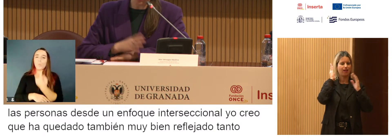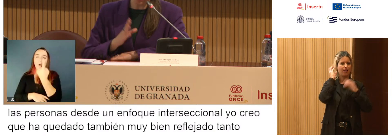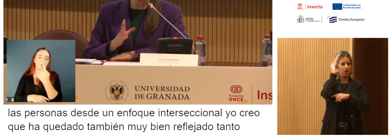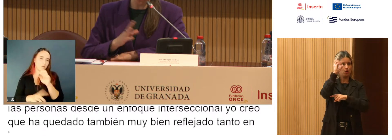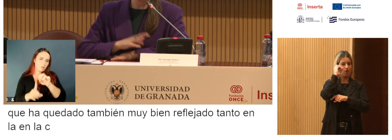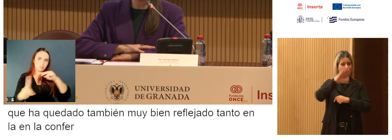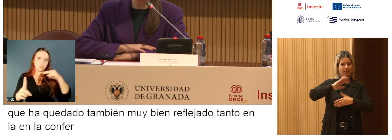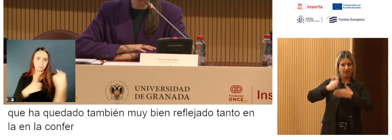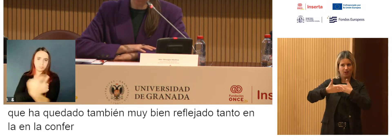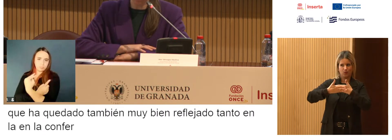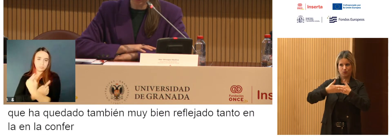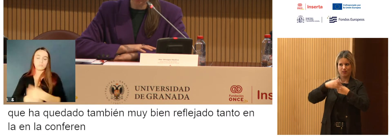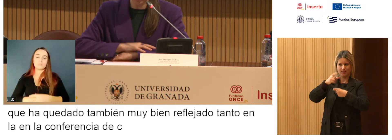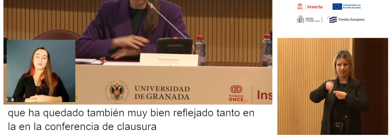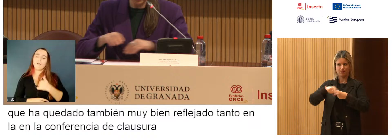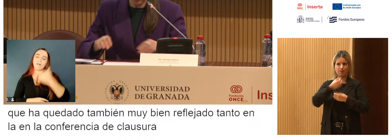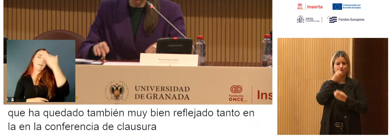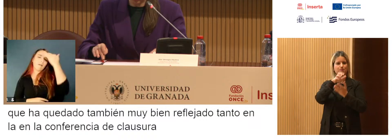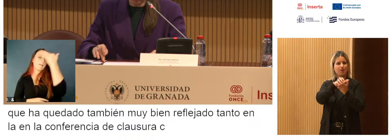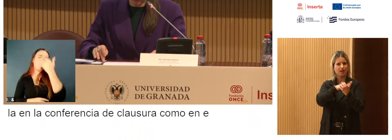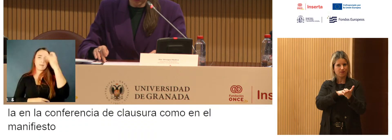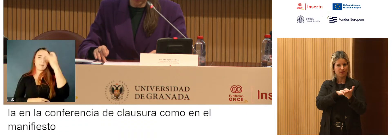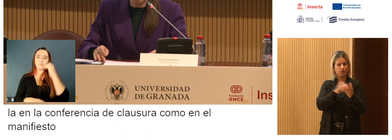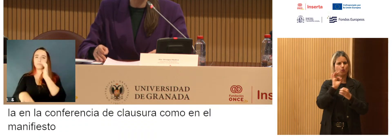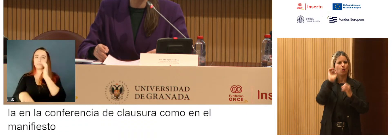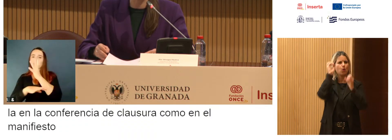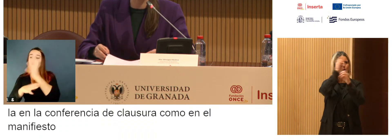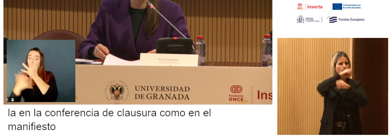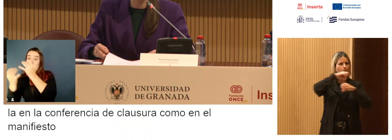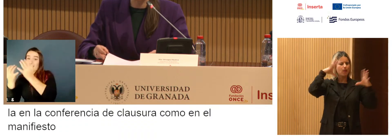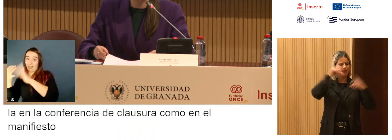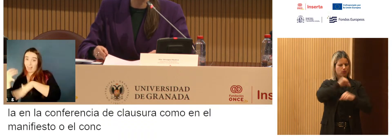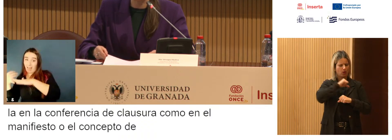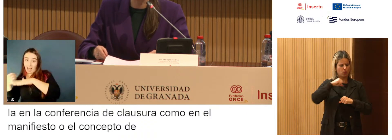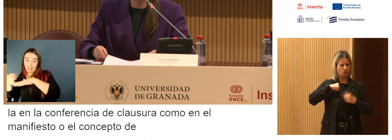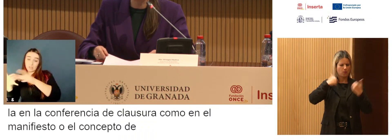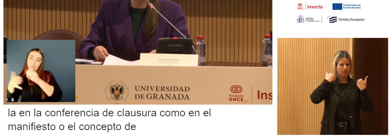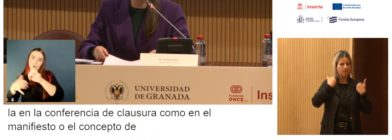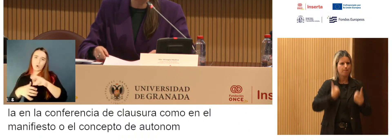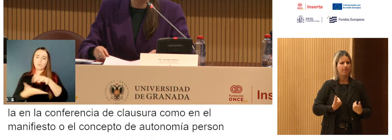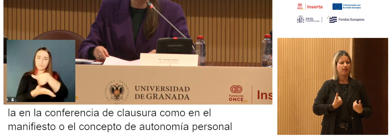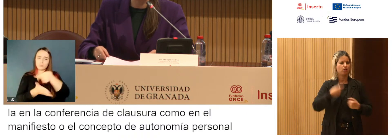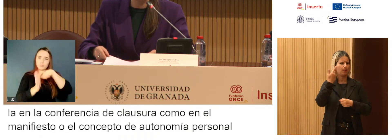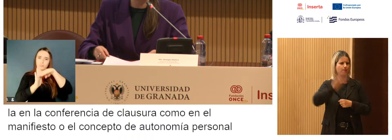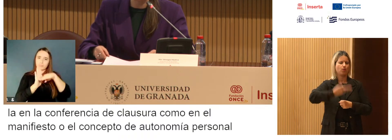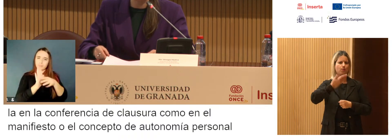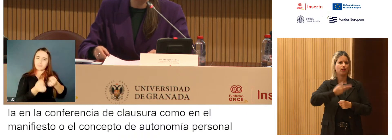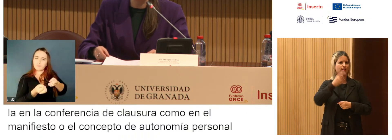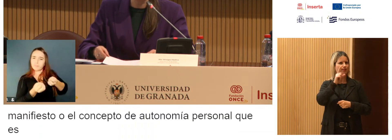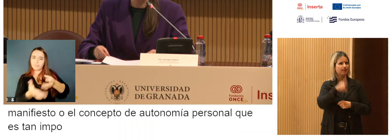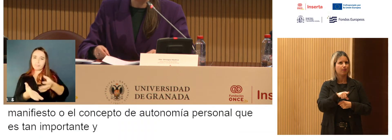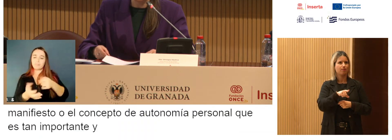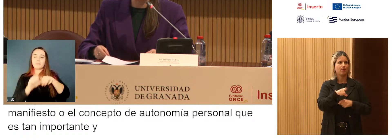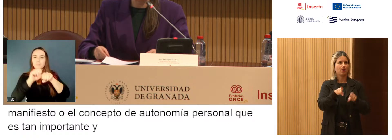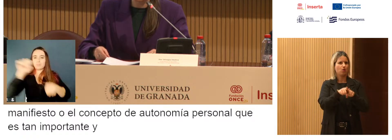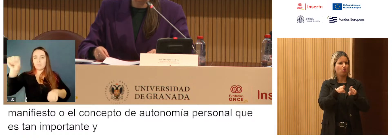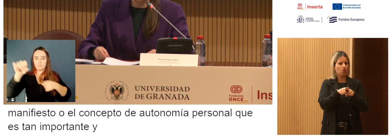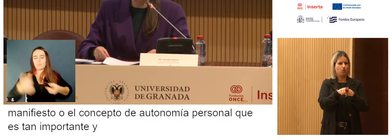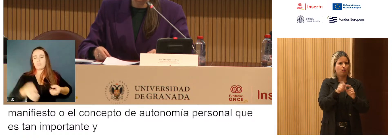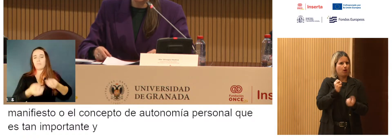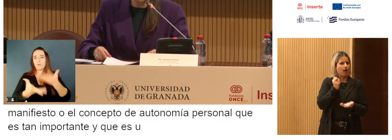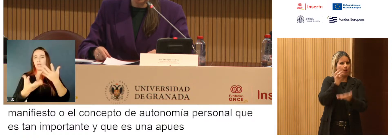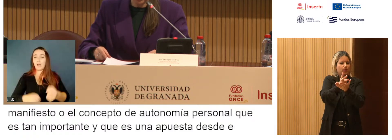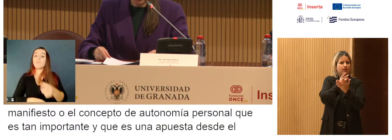de clausura como en el manifiesto, o el concepto de autonomía personal, que es tan importante y que es una apuesta desde el